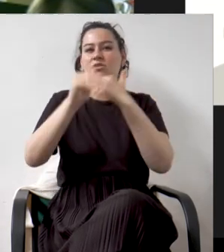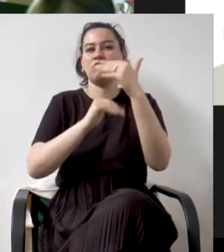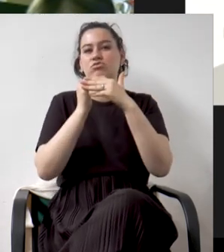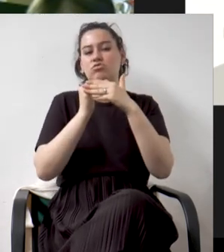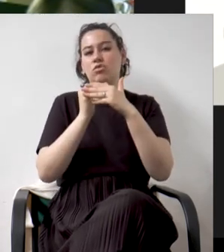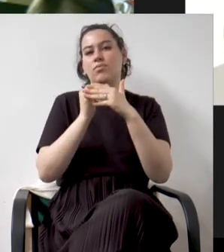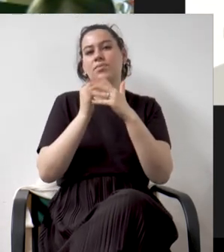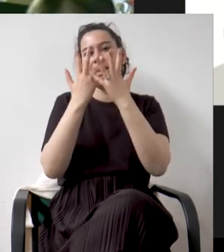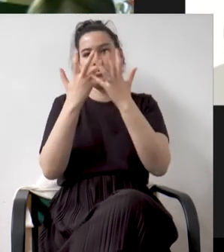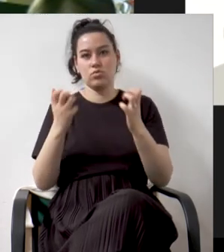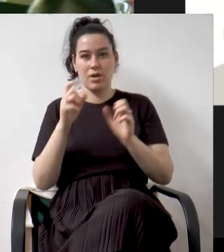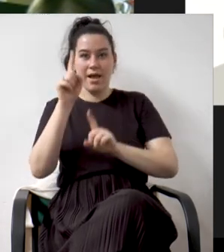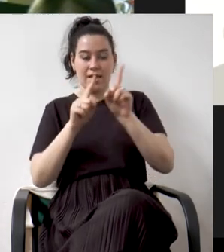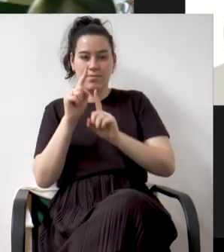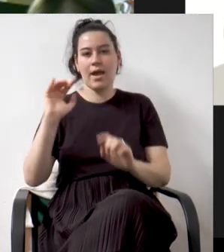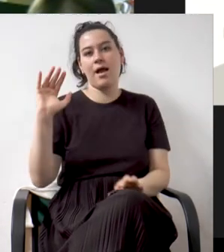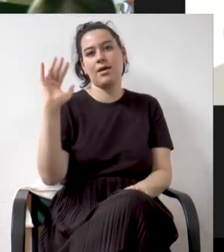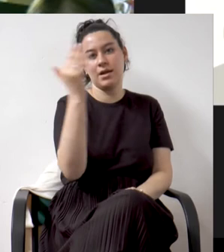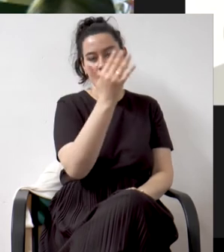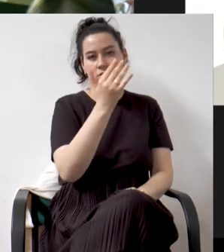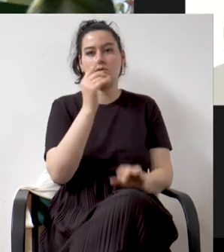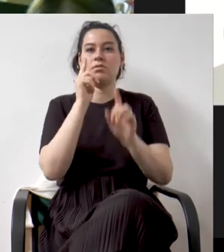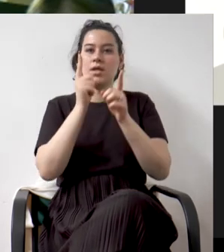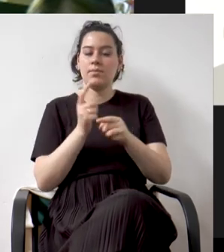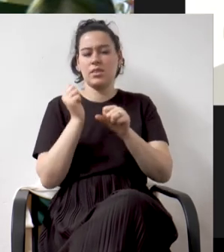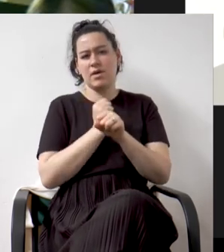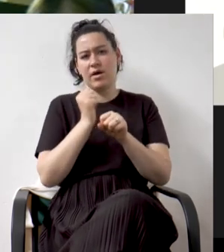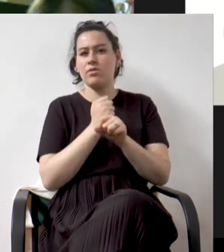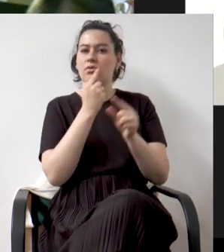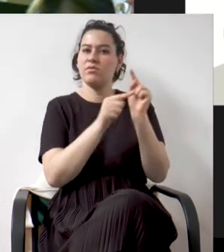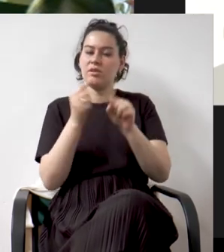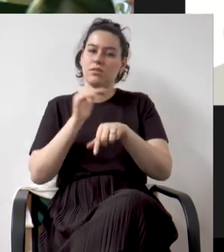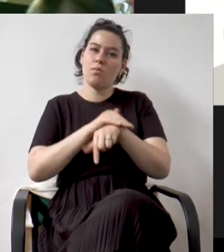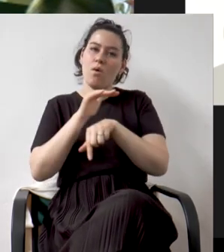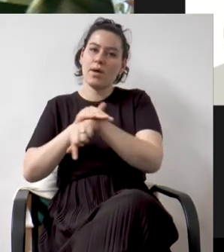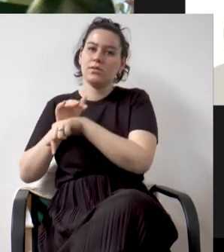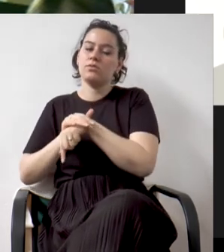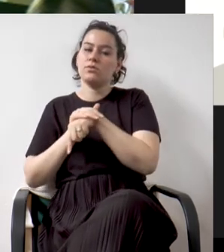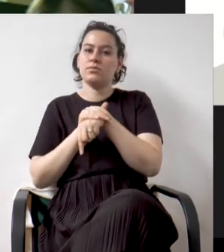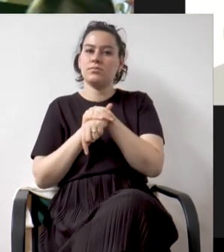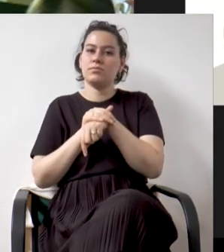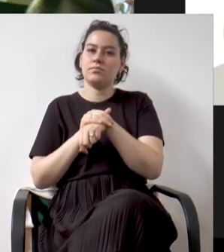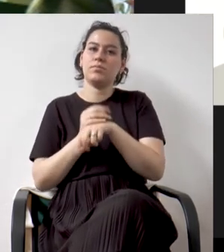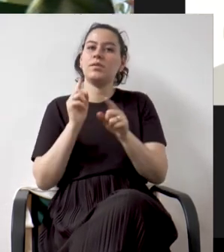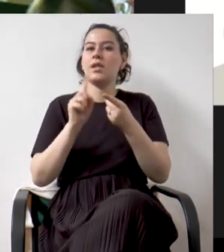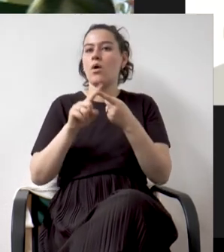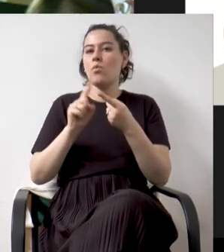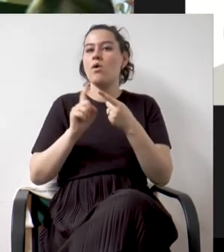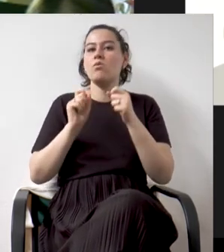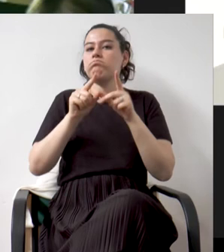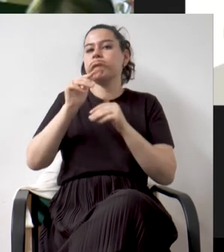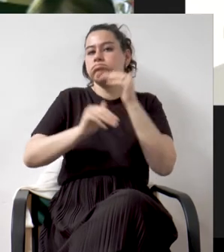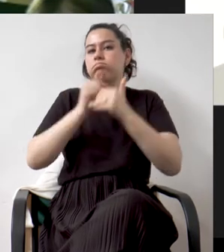de las estructuras académicas en el interior. Los CENURES han venido trabajando en distintos momentos, de acuerdo a su grado de